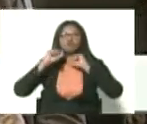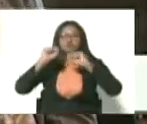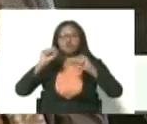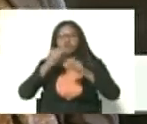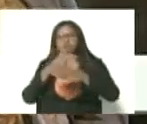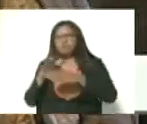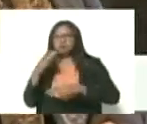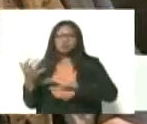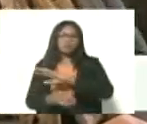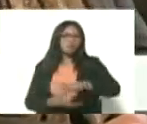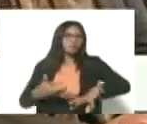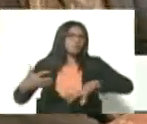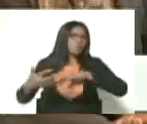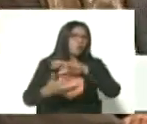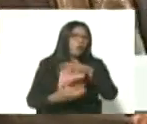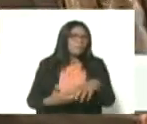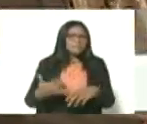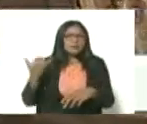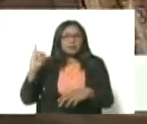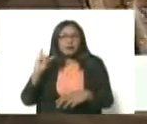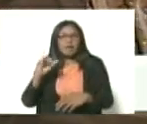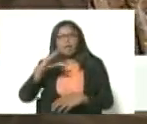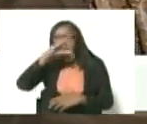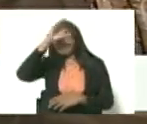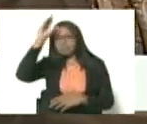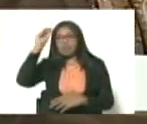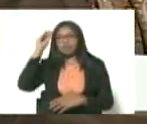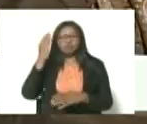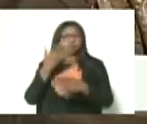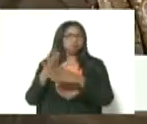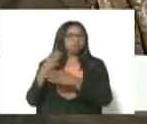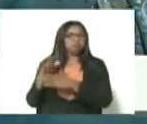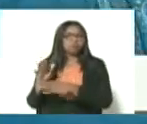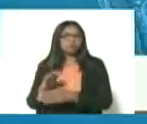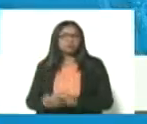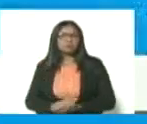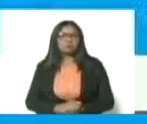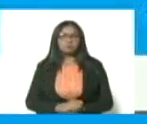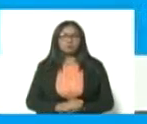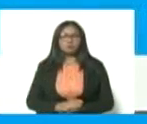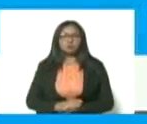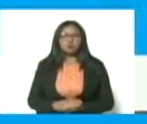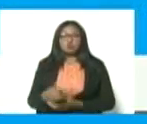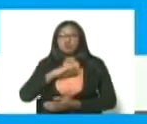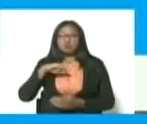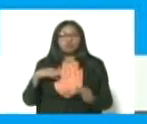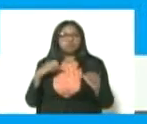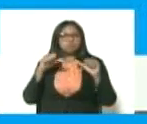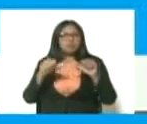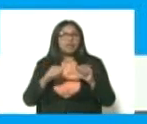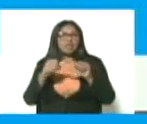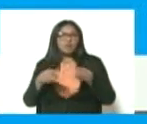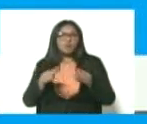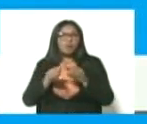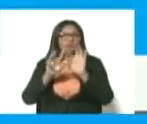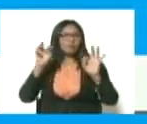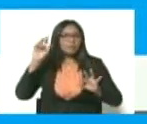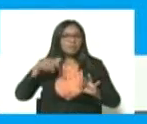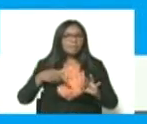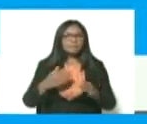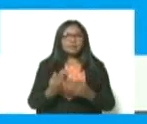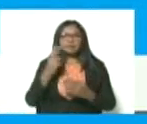de la tormenta trumpista. En medio de la tormenta trumpista preservamos lo básico, que